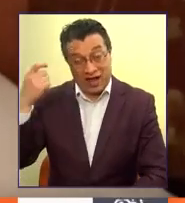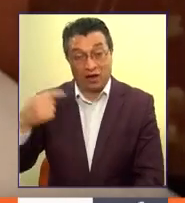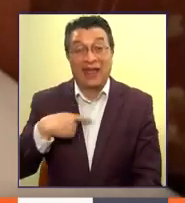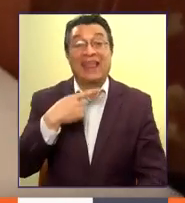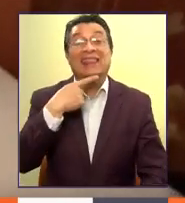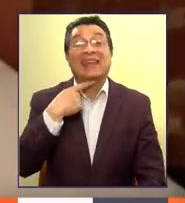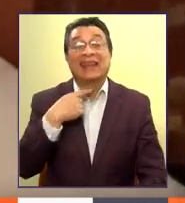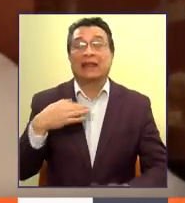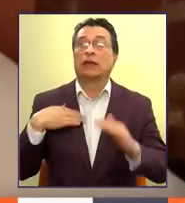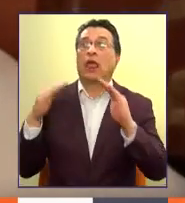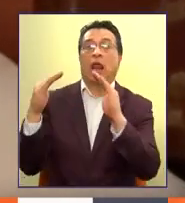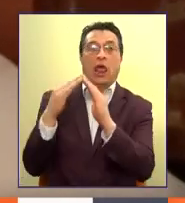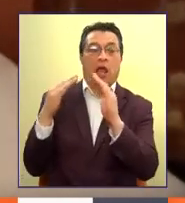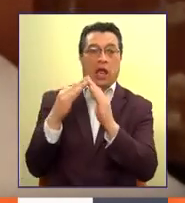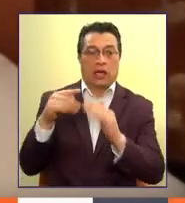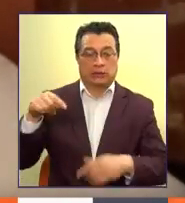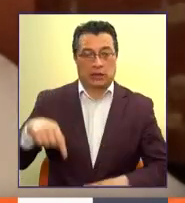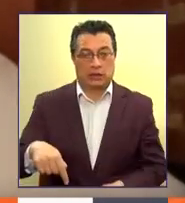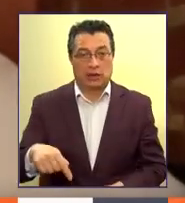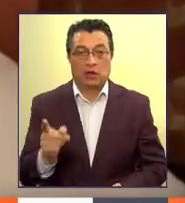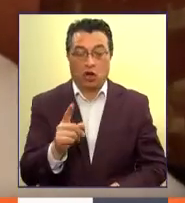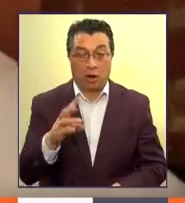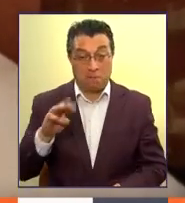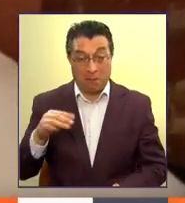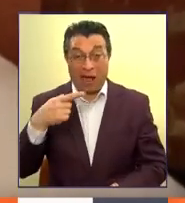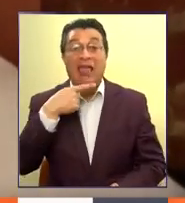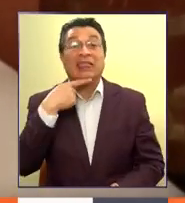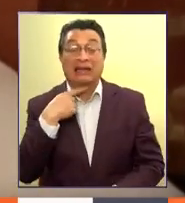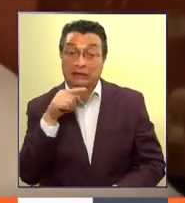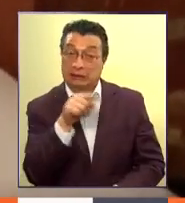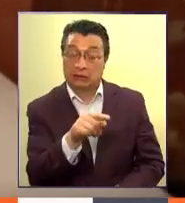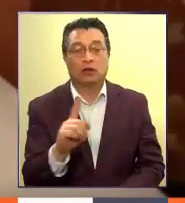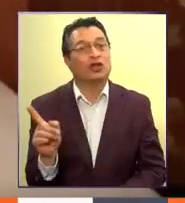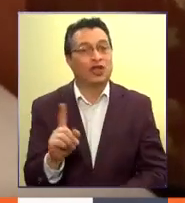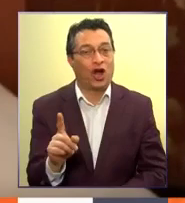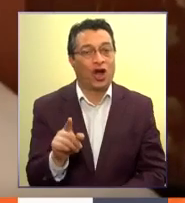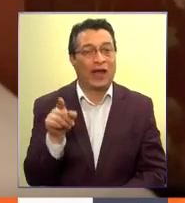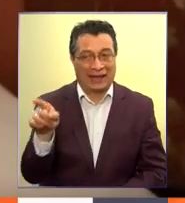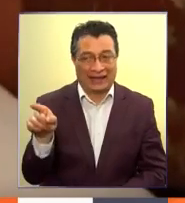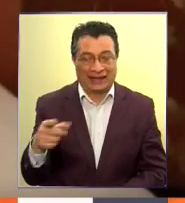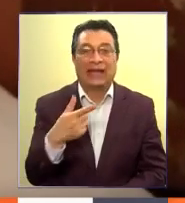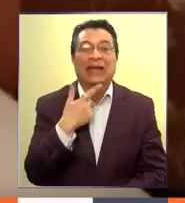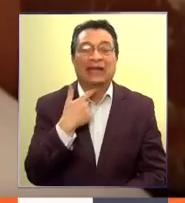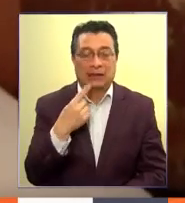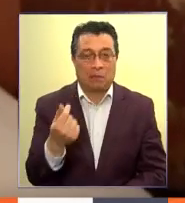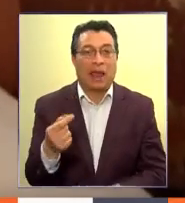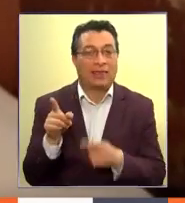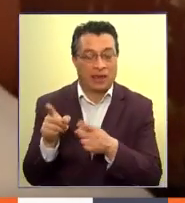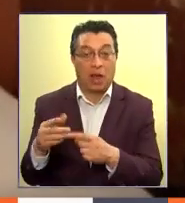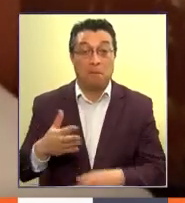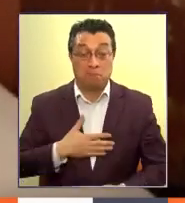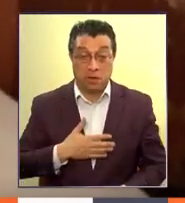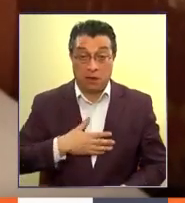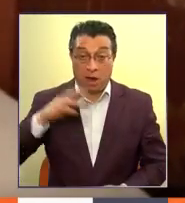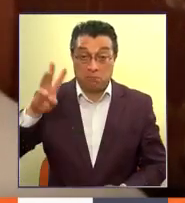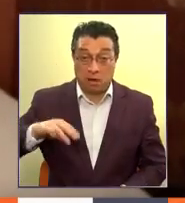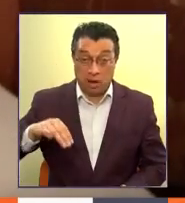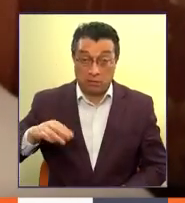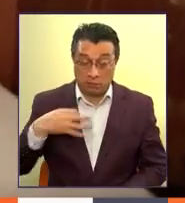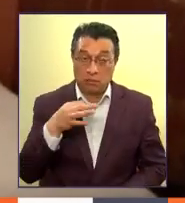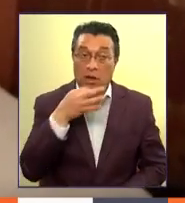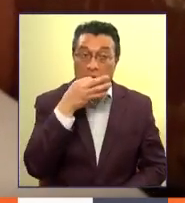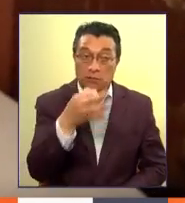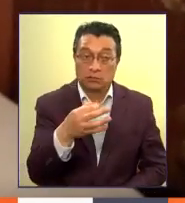casa no va por mi madre en ese sentido. Son ellas las que quieren. Pero mi madre, como te digo, que está en